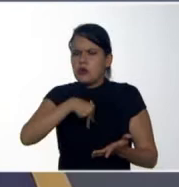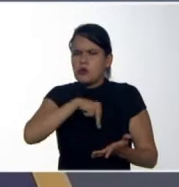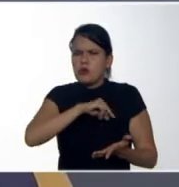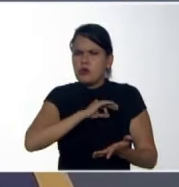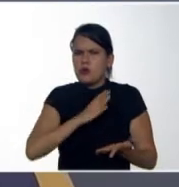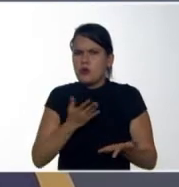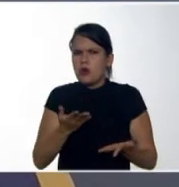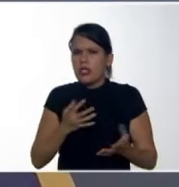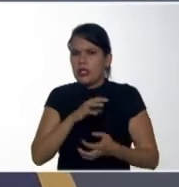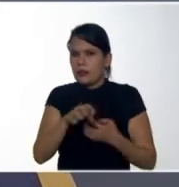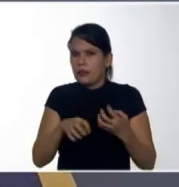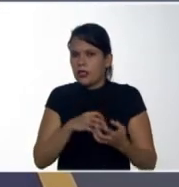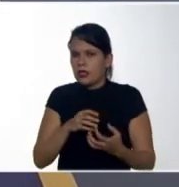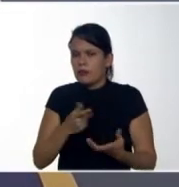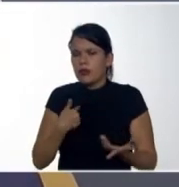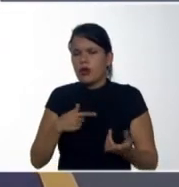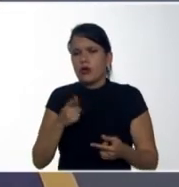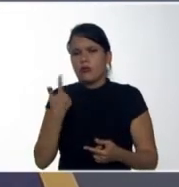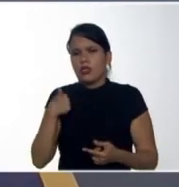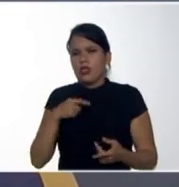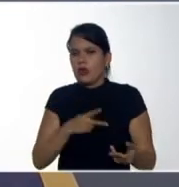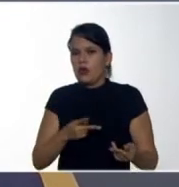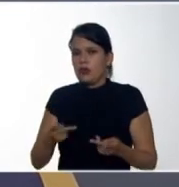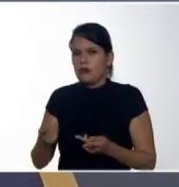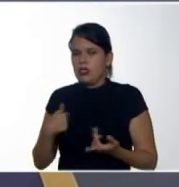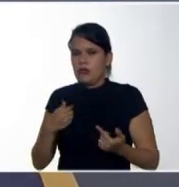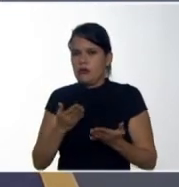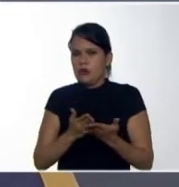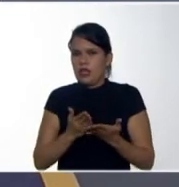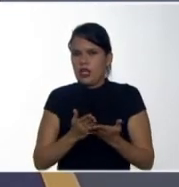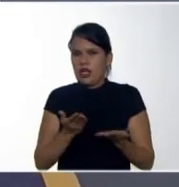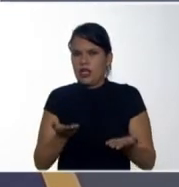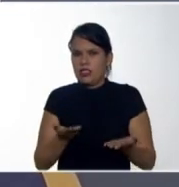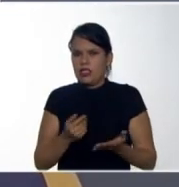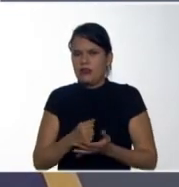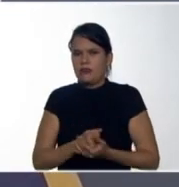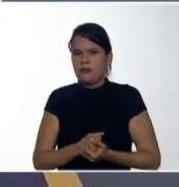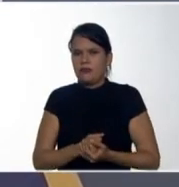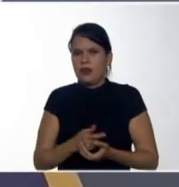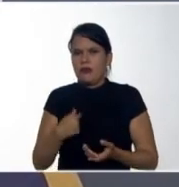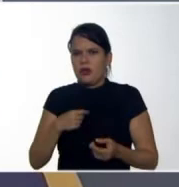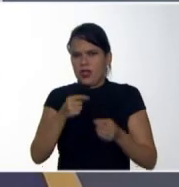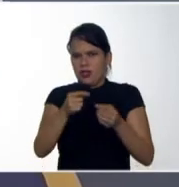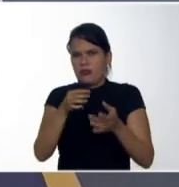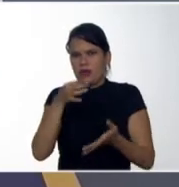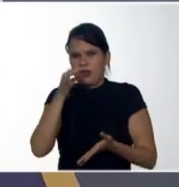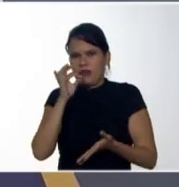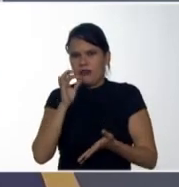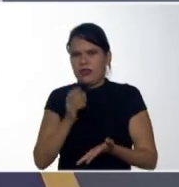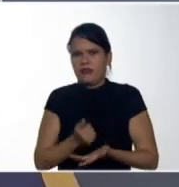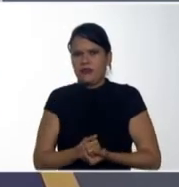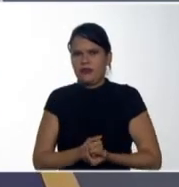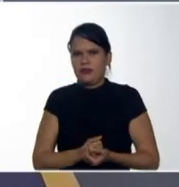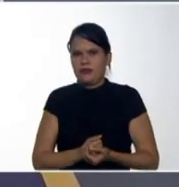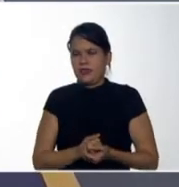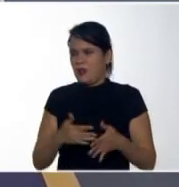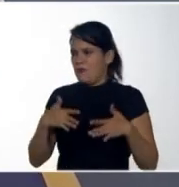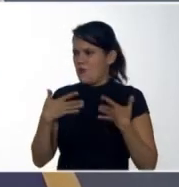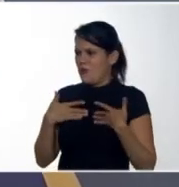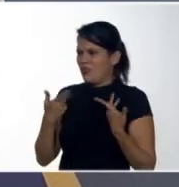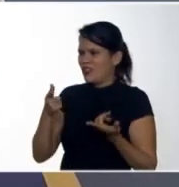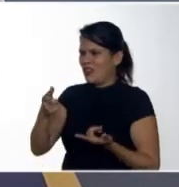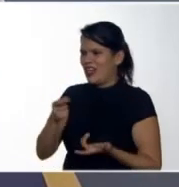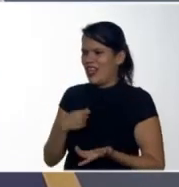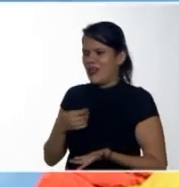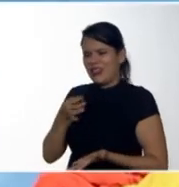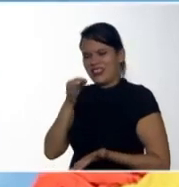producto. Pero como te tengo de invitado en mi clase, supuesto. vamos a darte un poquito del mismo. Estoy muy emocionado de probar ese café